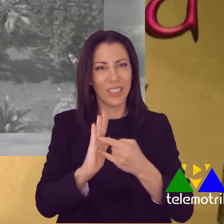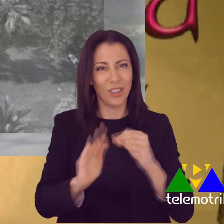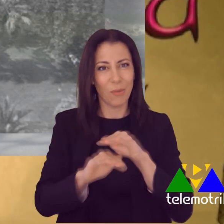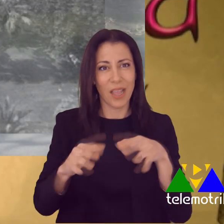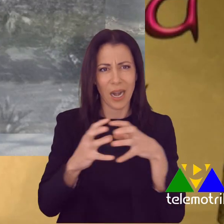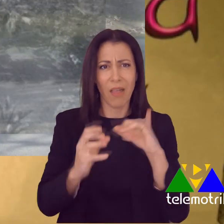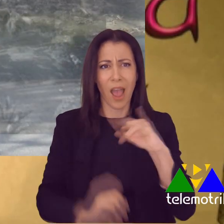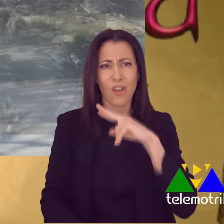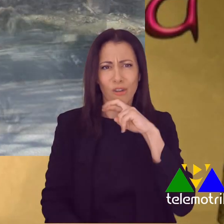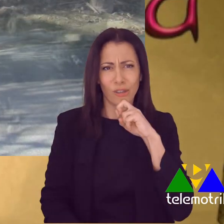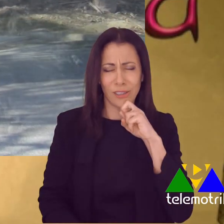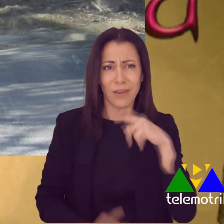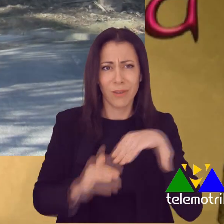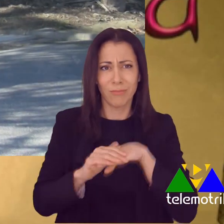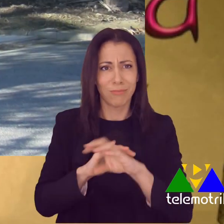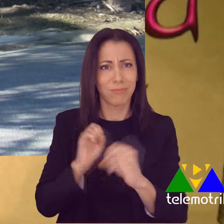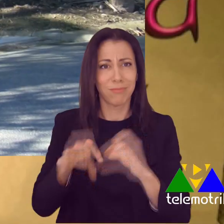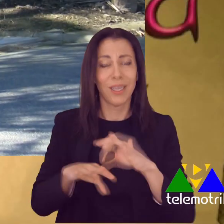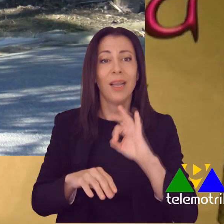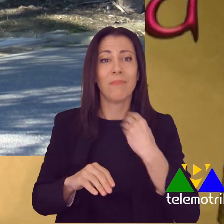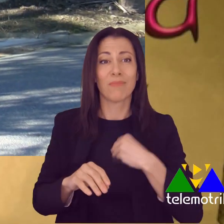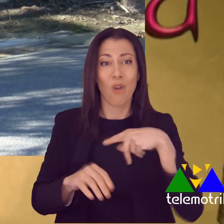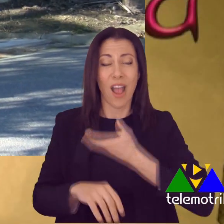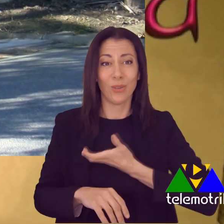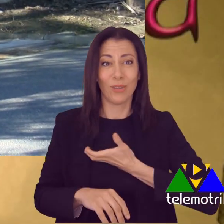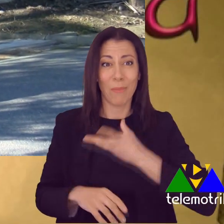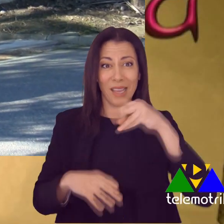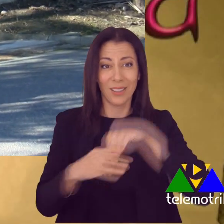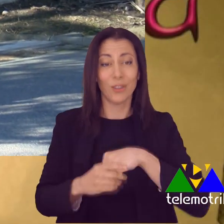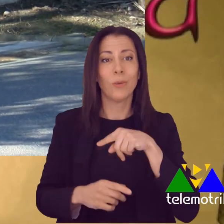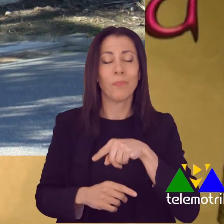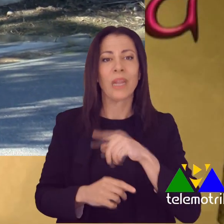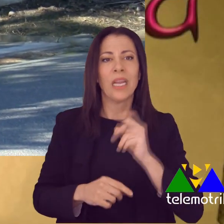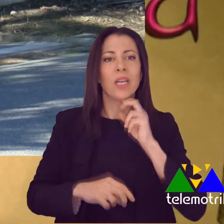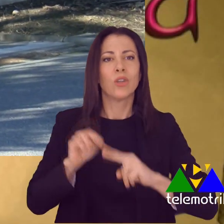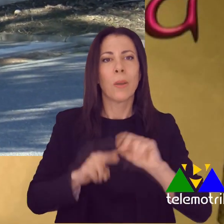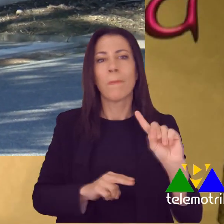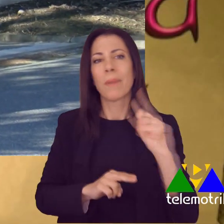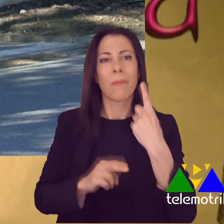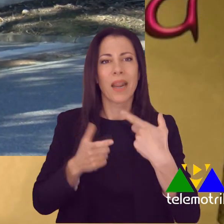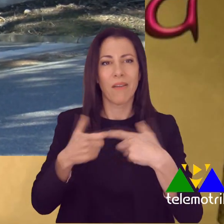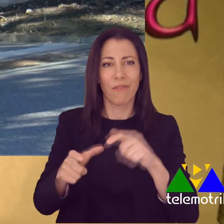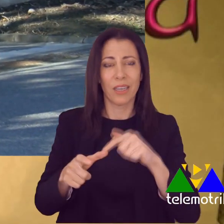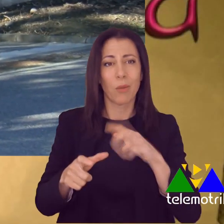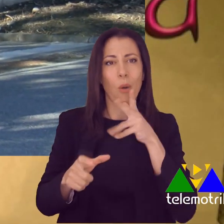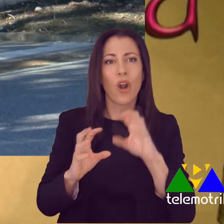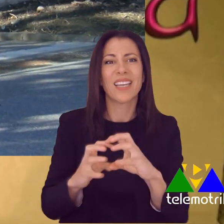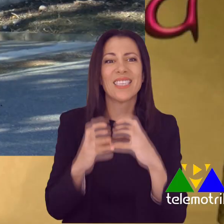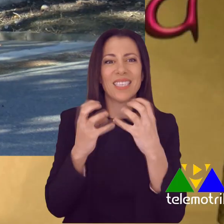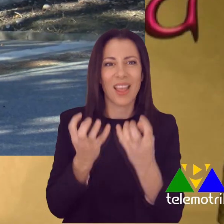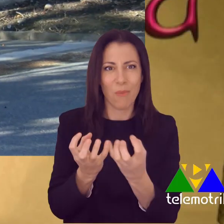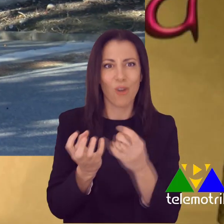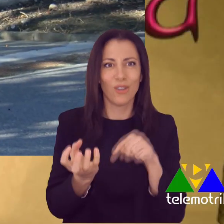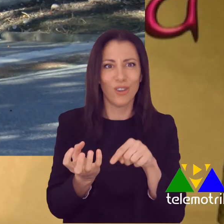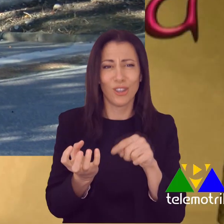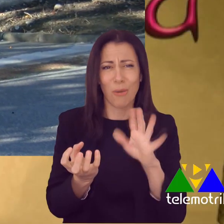se conserva, un montón de cajas en el archivo del ayuntamiento, y nada más que se construyó la primera fase, el pueblo del Chirimoyo, que creo que